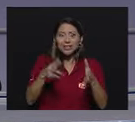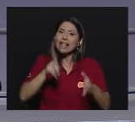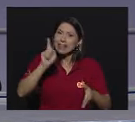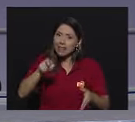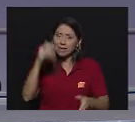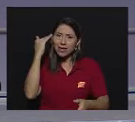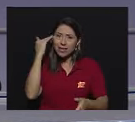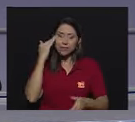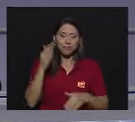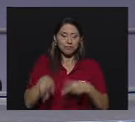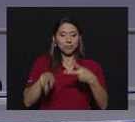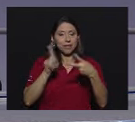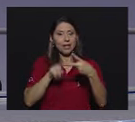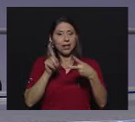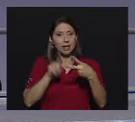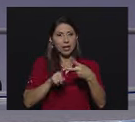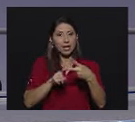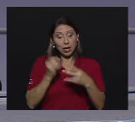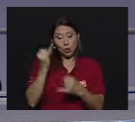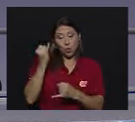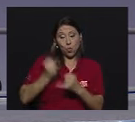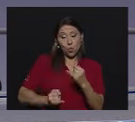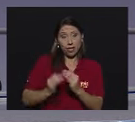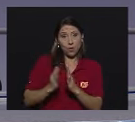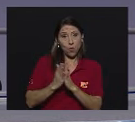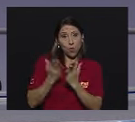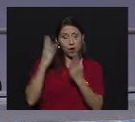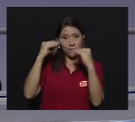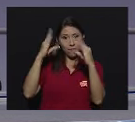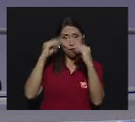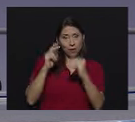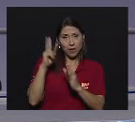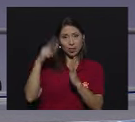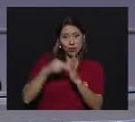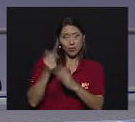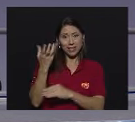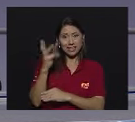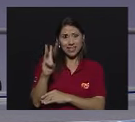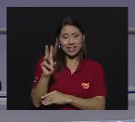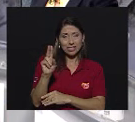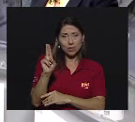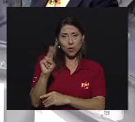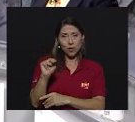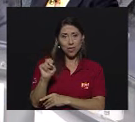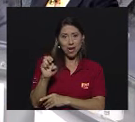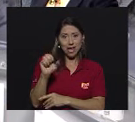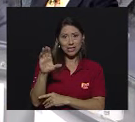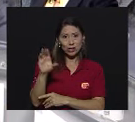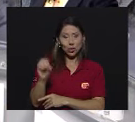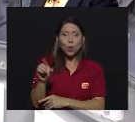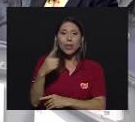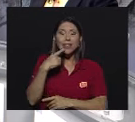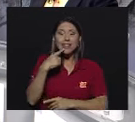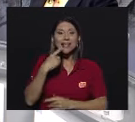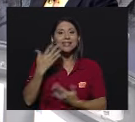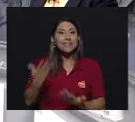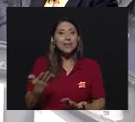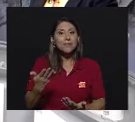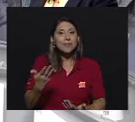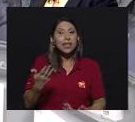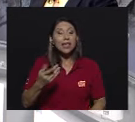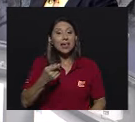punto que me parece importantísimo es que en el último informe, en el 2016, uno de los informes de la UNESCO nos plantea que